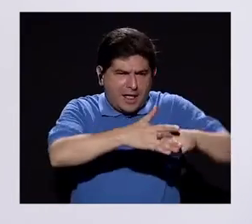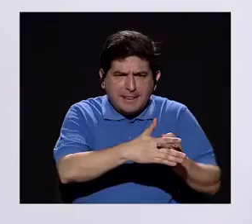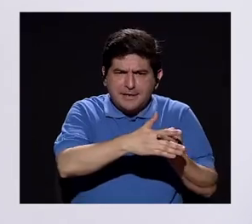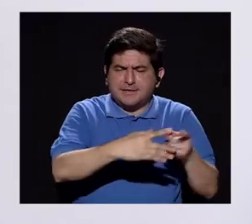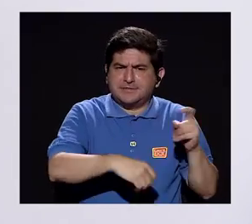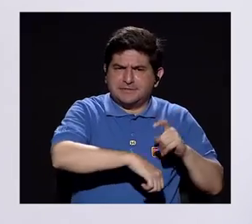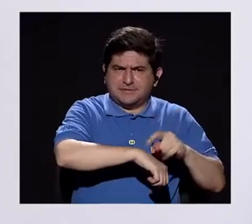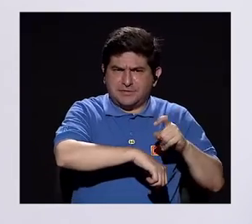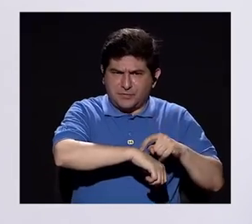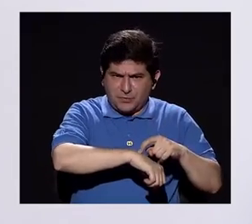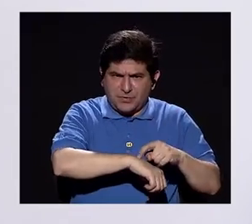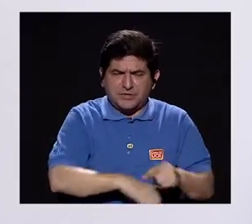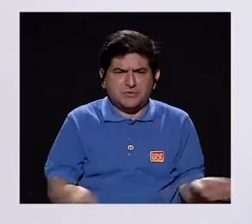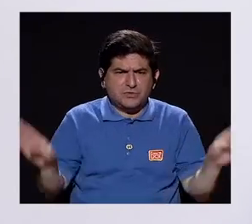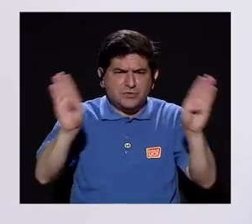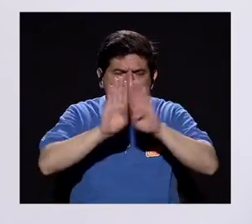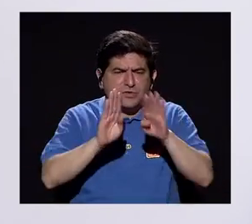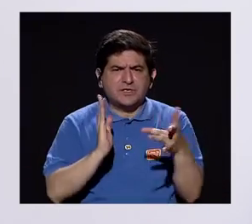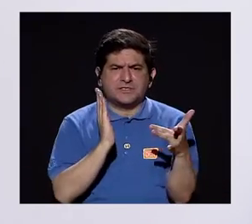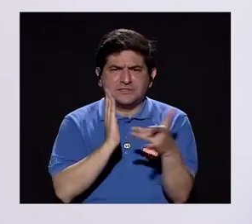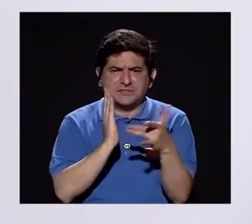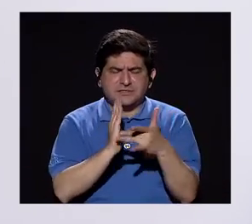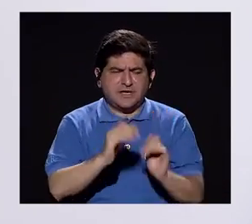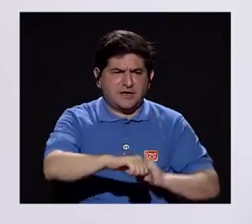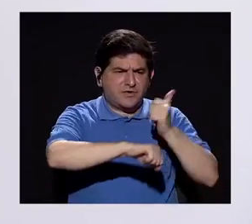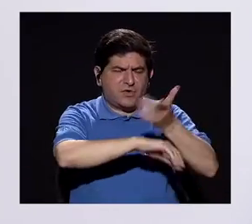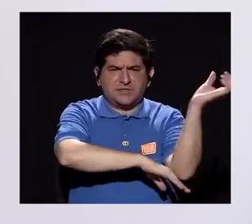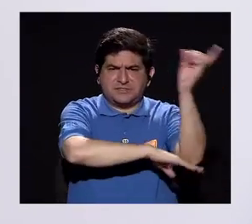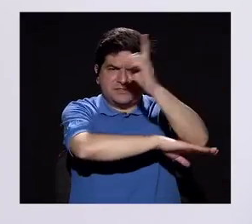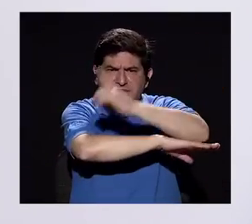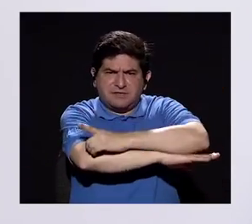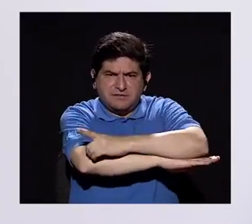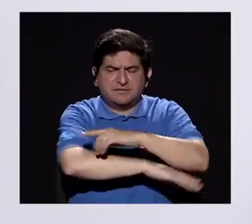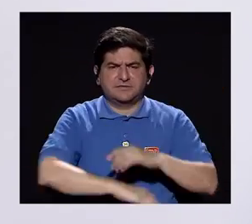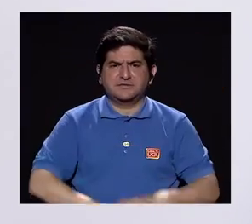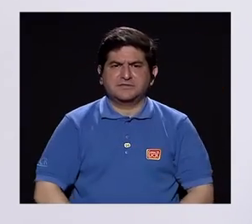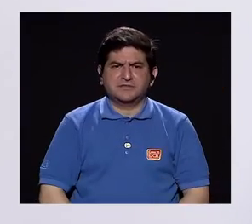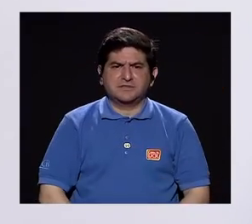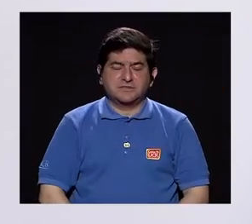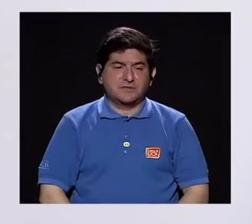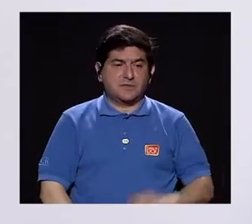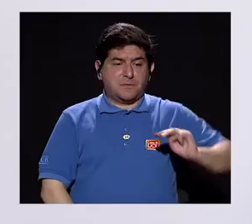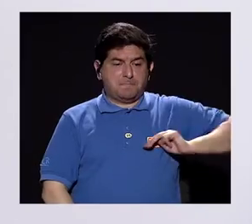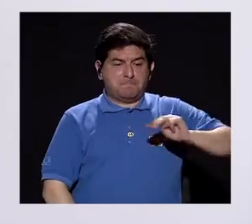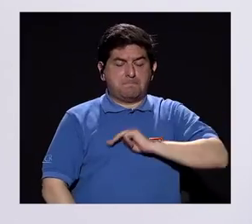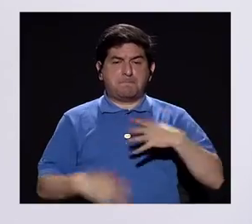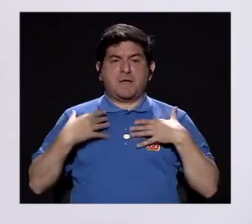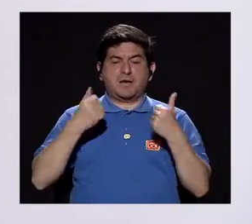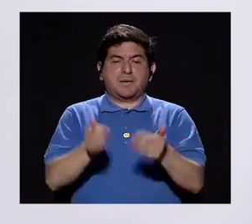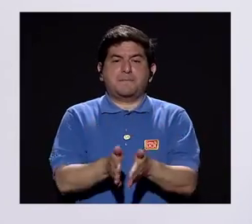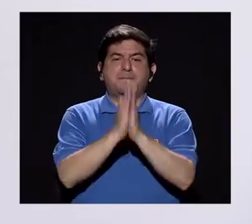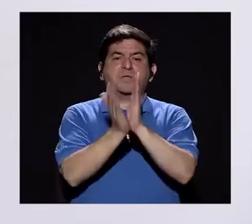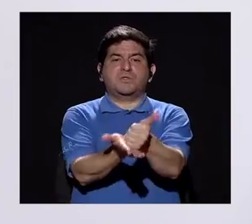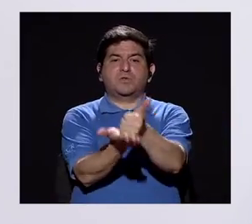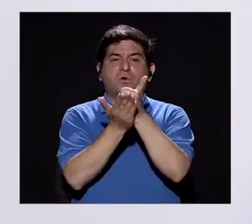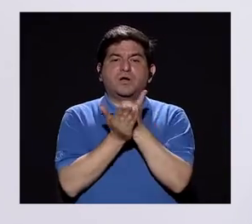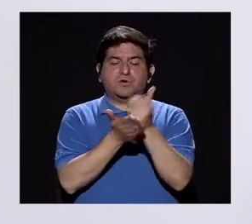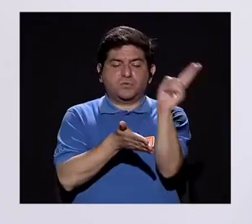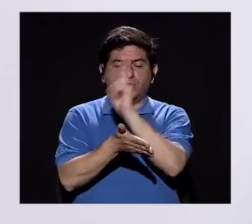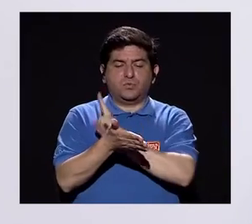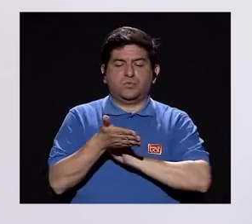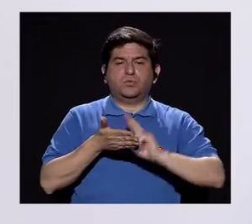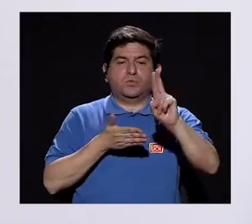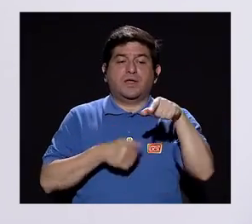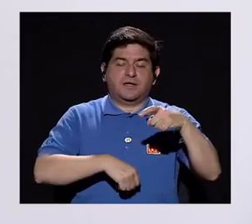cierre técnico ya cuando se definió la fecha para cierre del bello el ministerio de salud pidió la colaboración de la